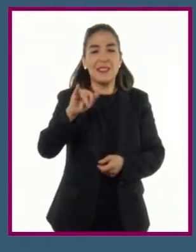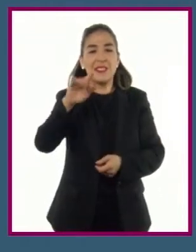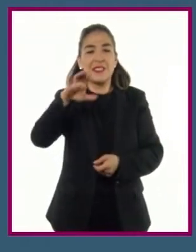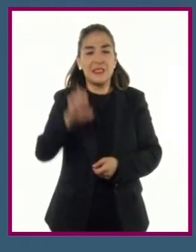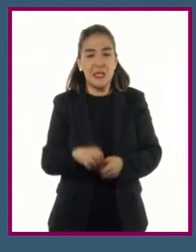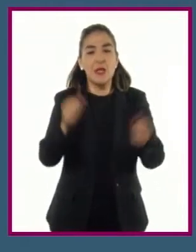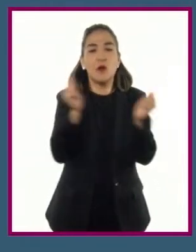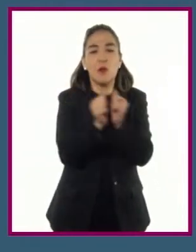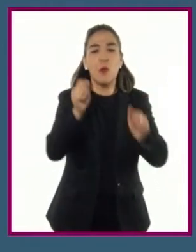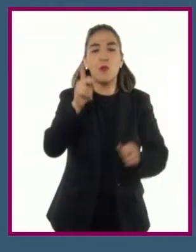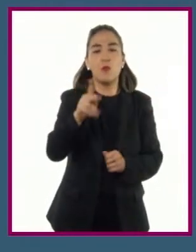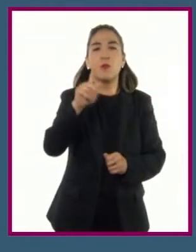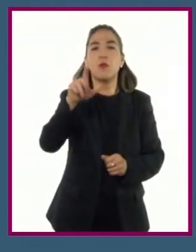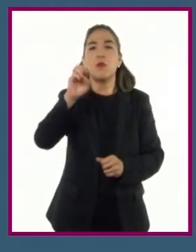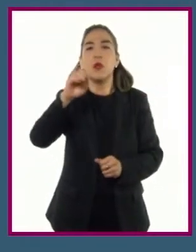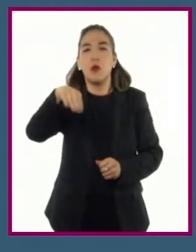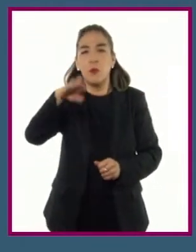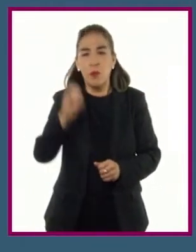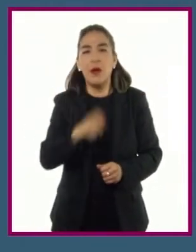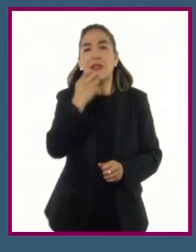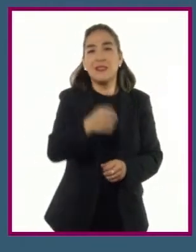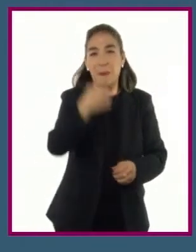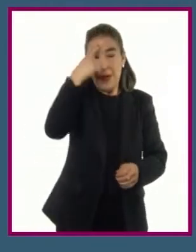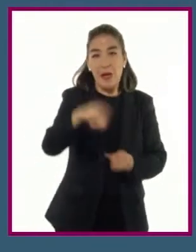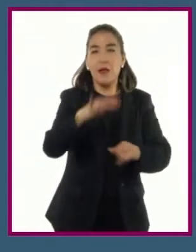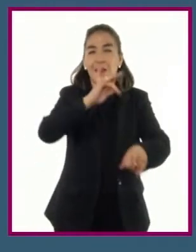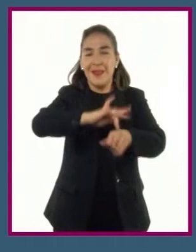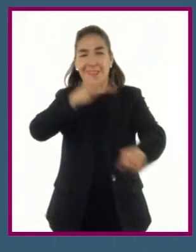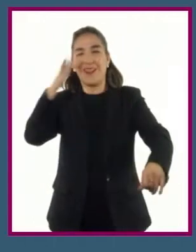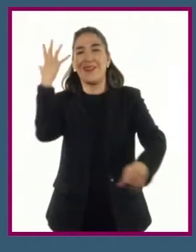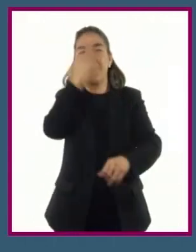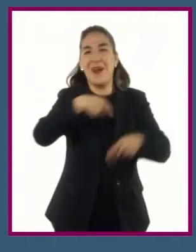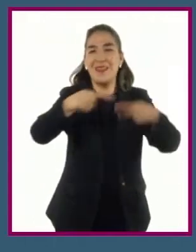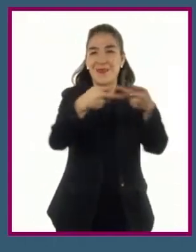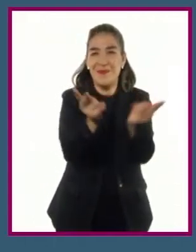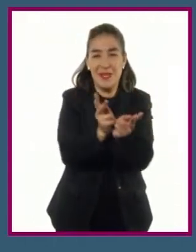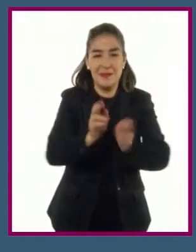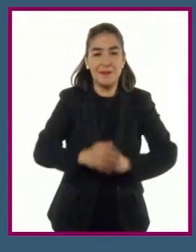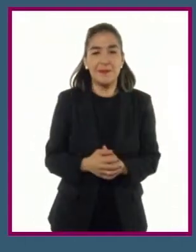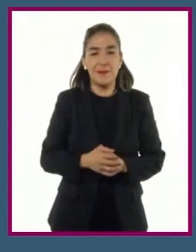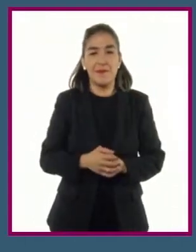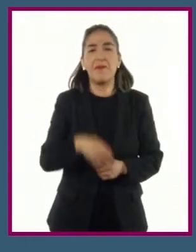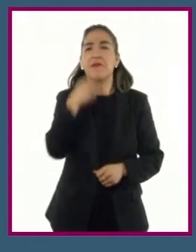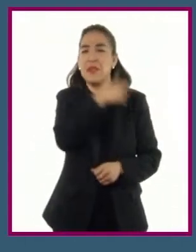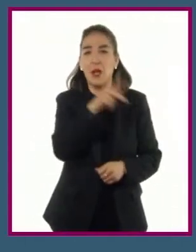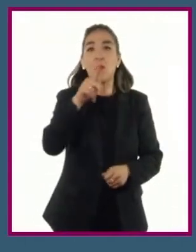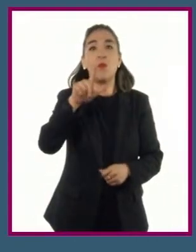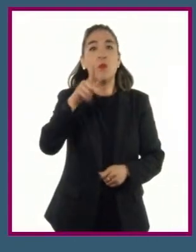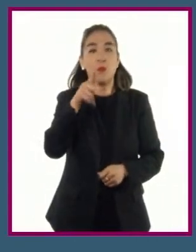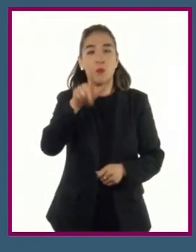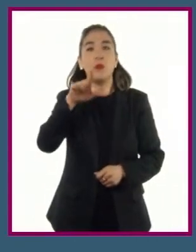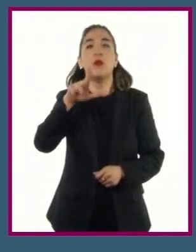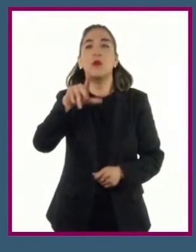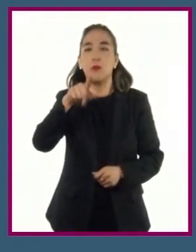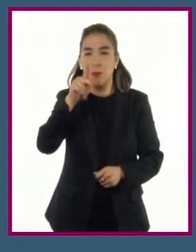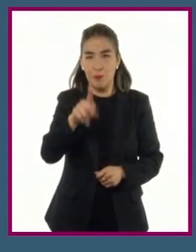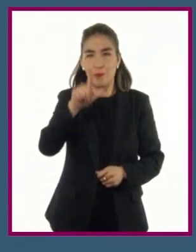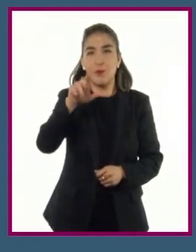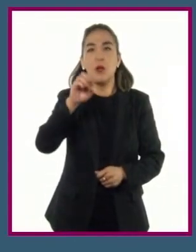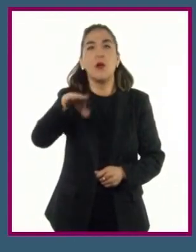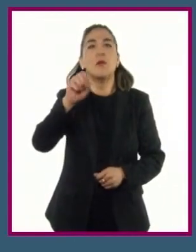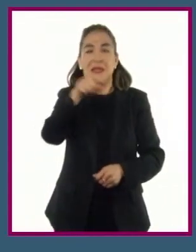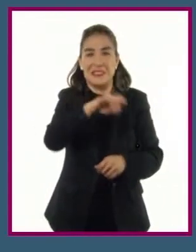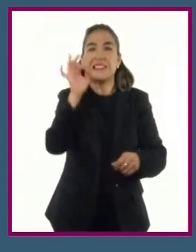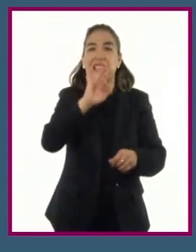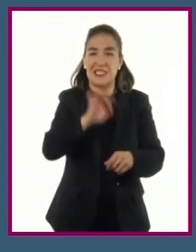de plomo. Este último le da ese brillo específico. El plomo es un metal tóxico para los seres humanos, que en